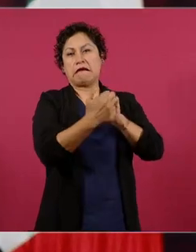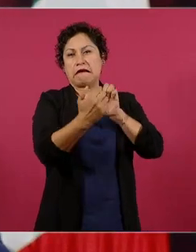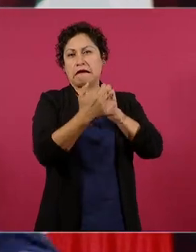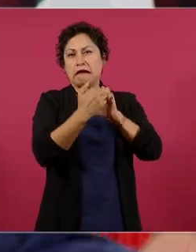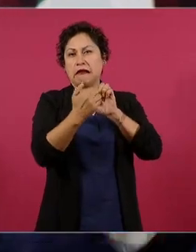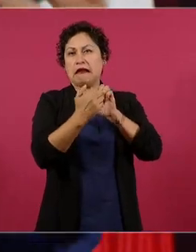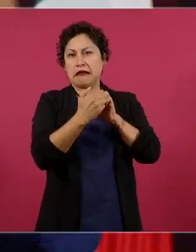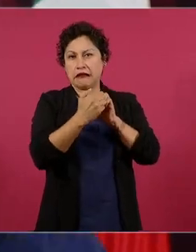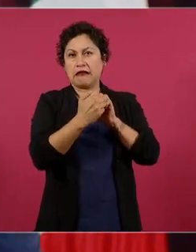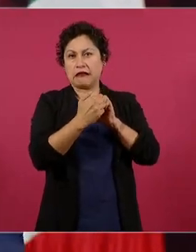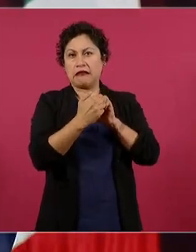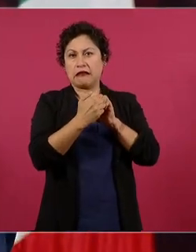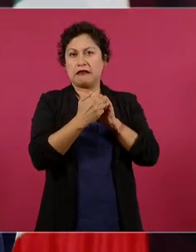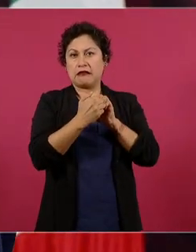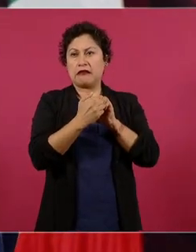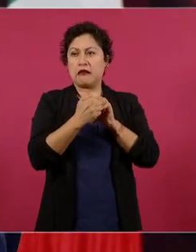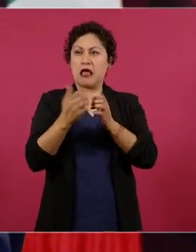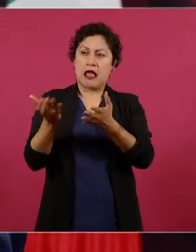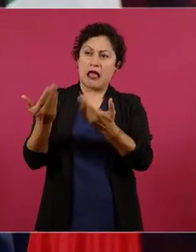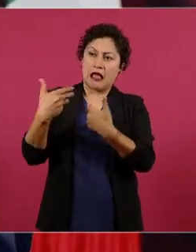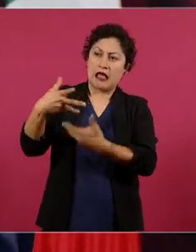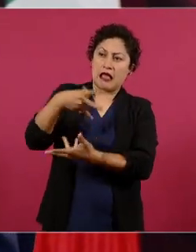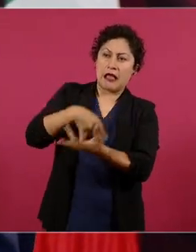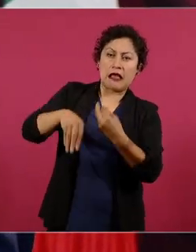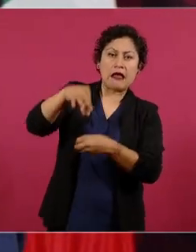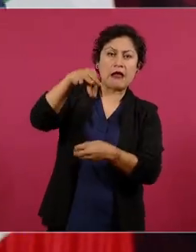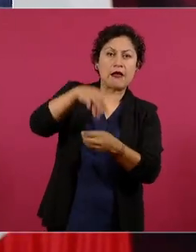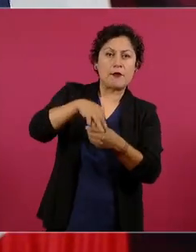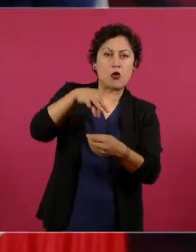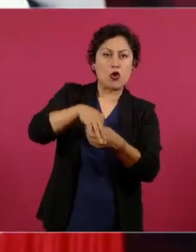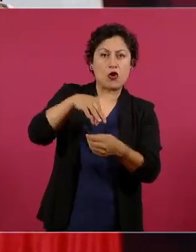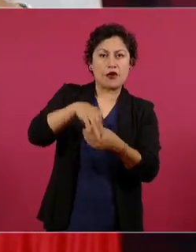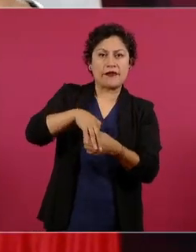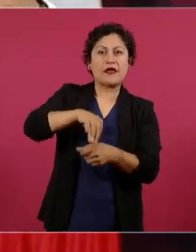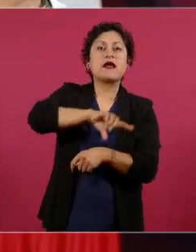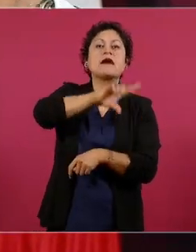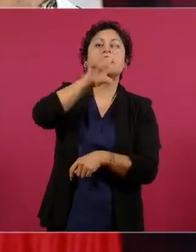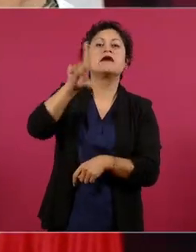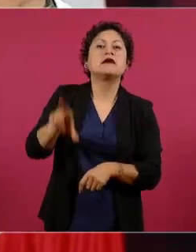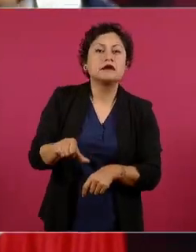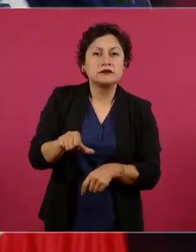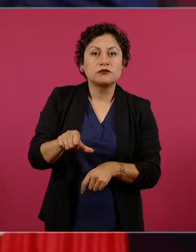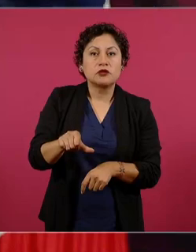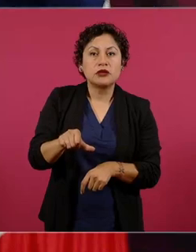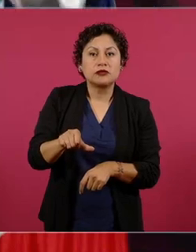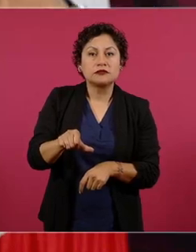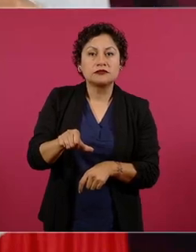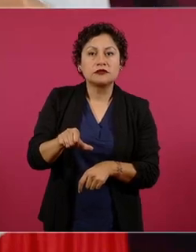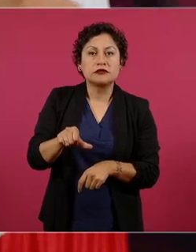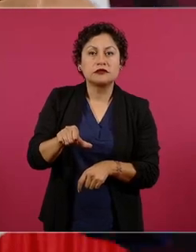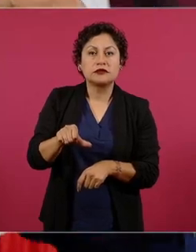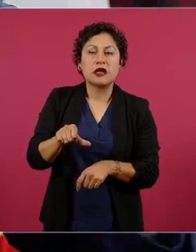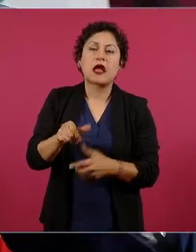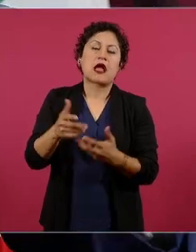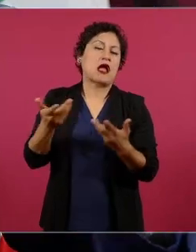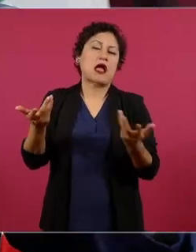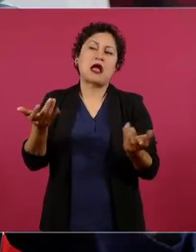les iban a quitar los votos y luego le iban a dar marcha atrás.